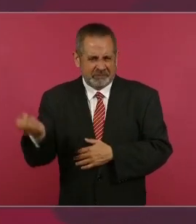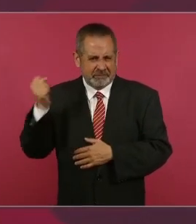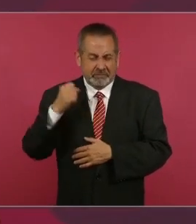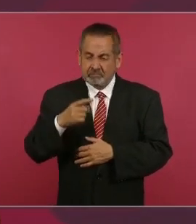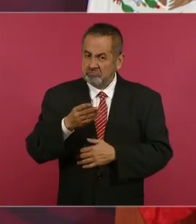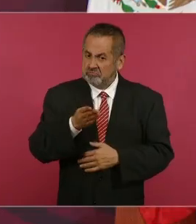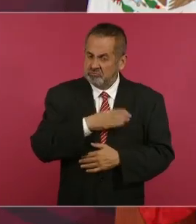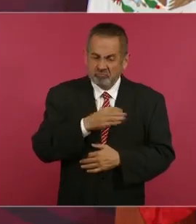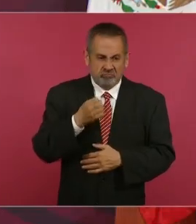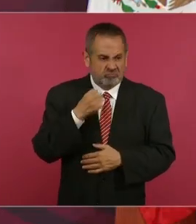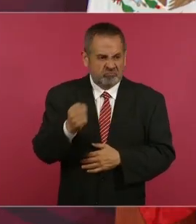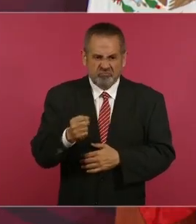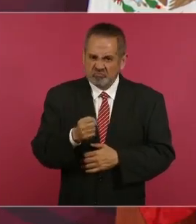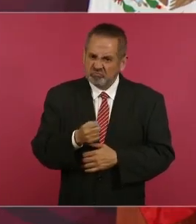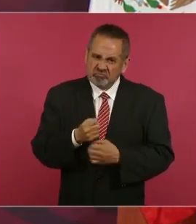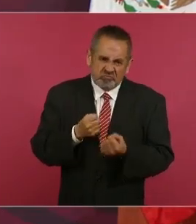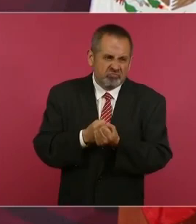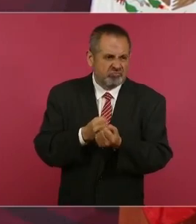muy bueno.